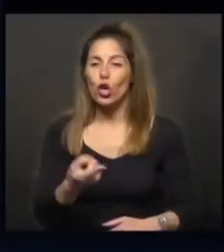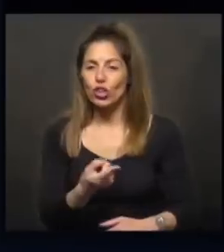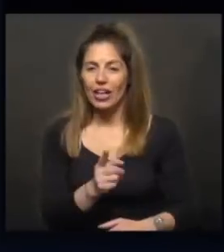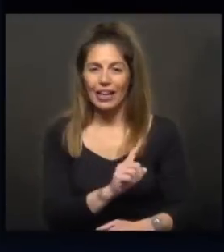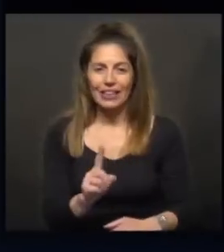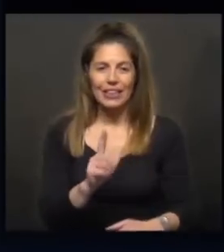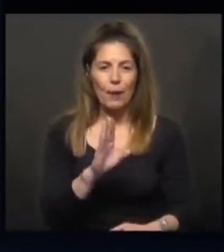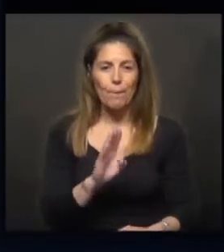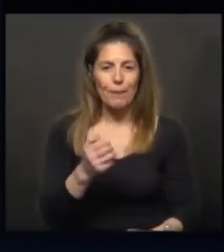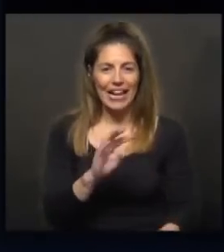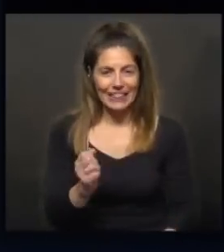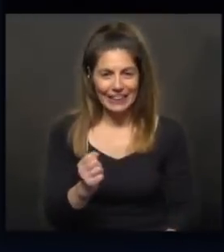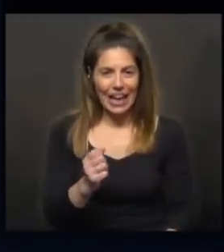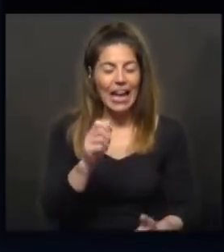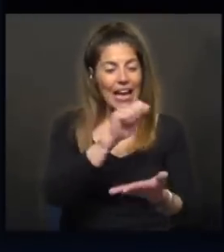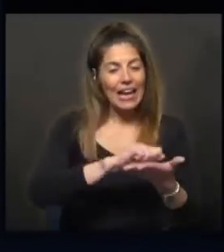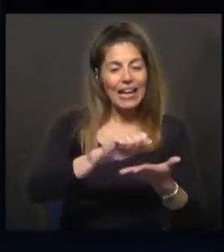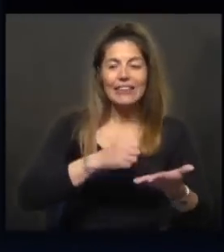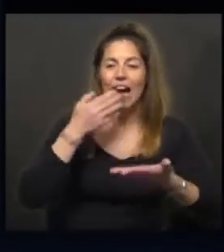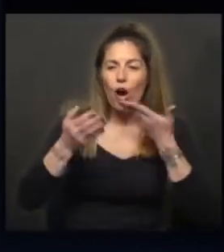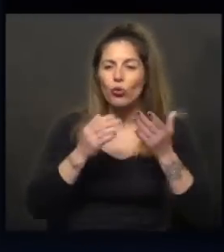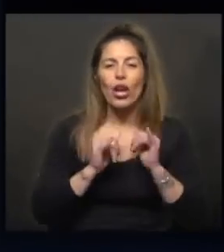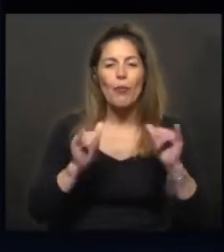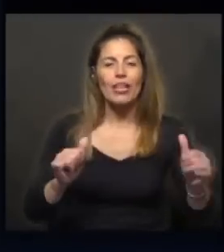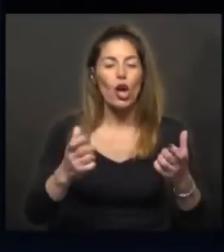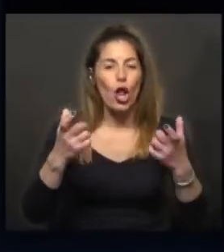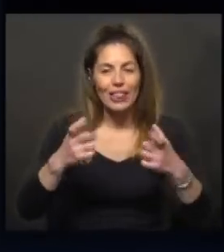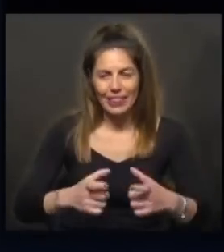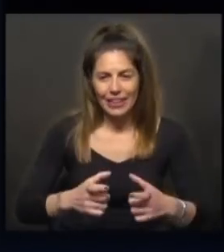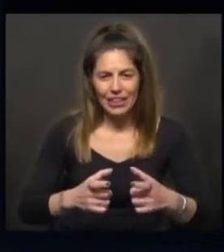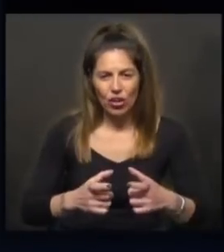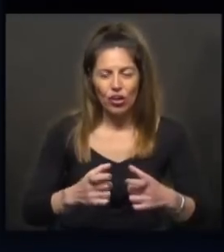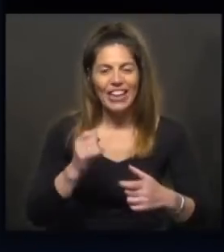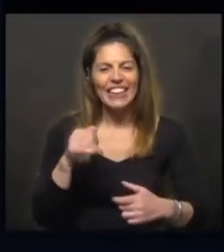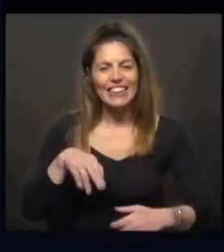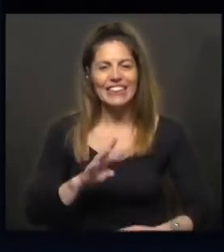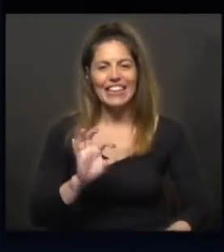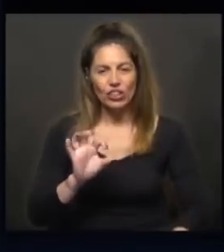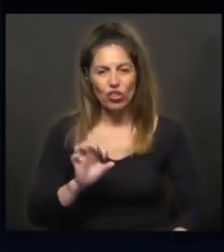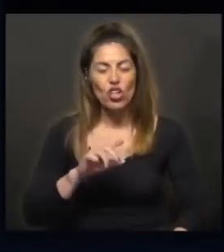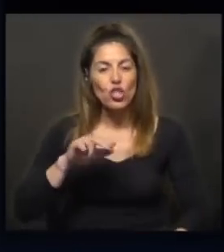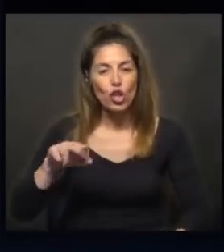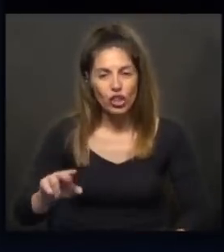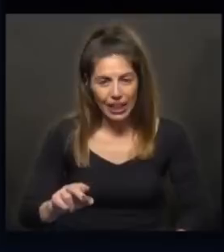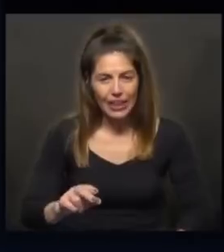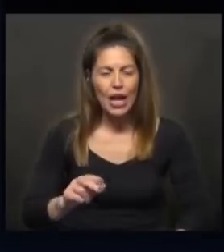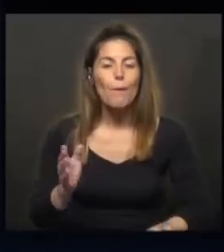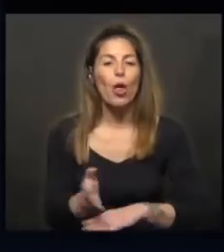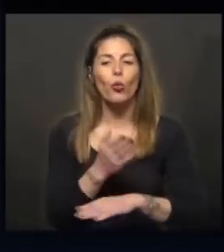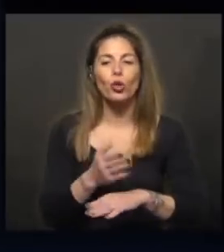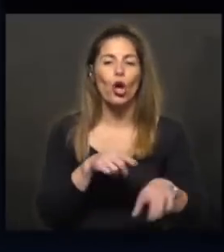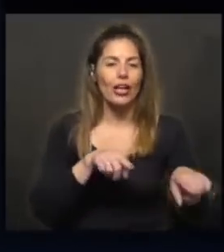pata como cantautora publicó el disco este intentos y sosténes productores y gestora cultural